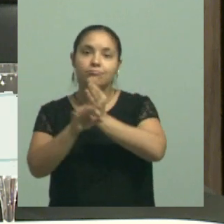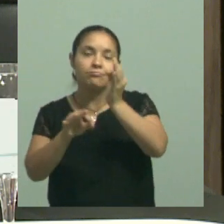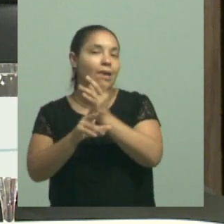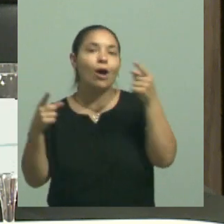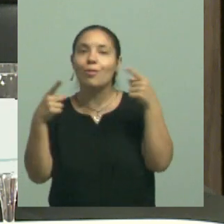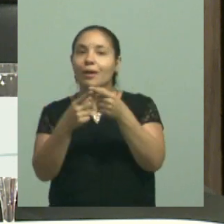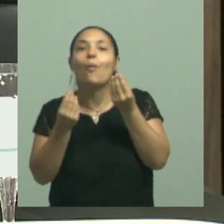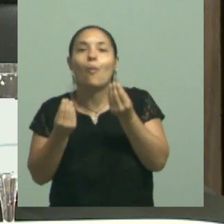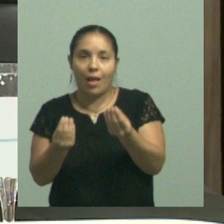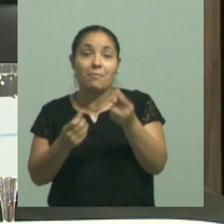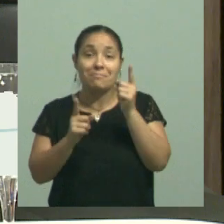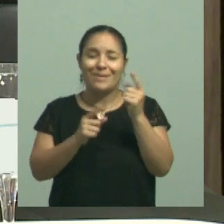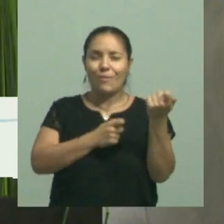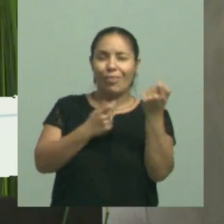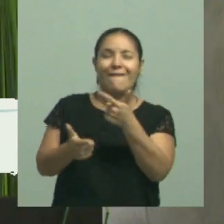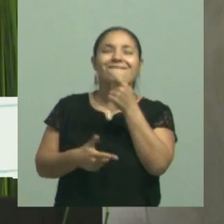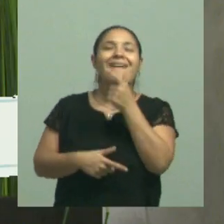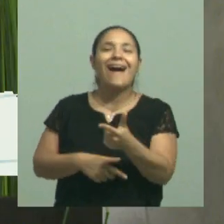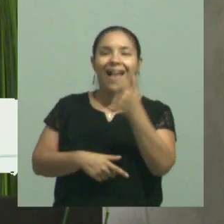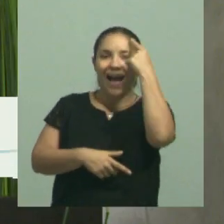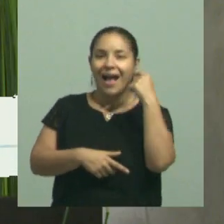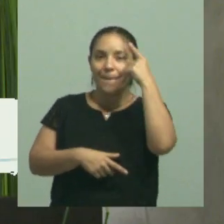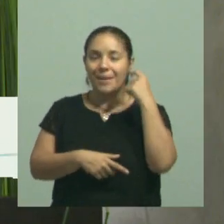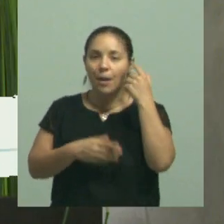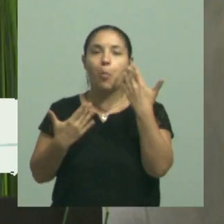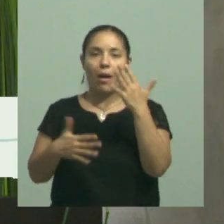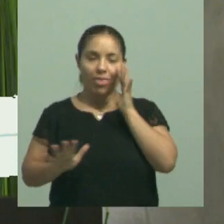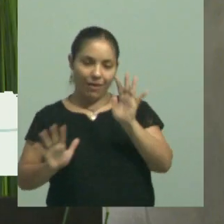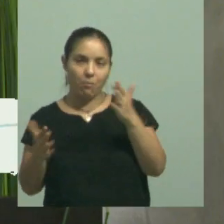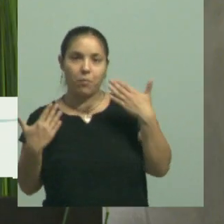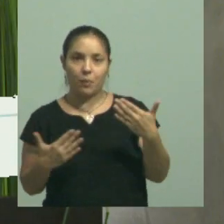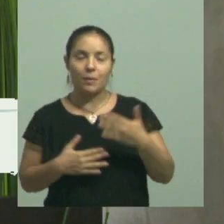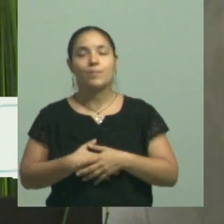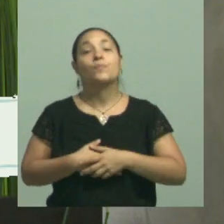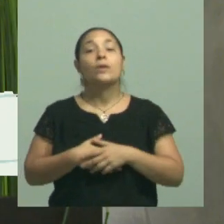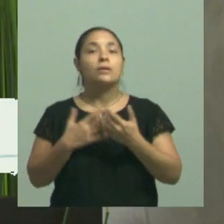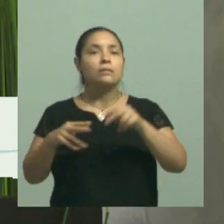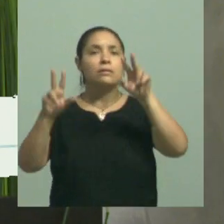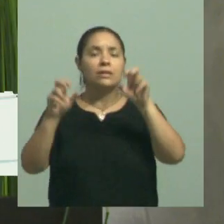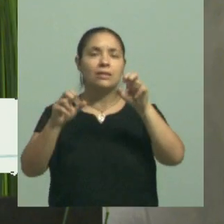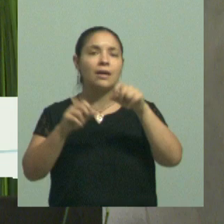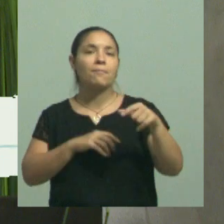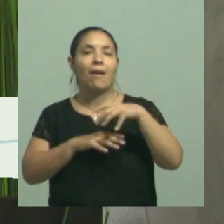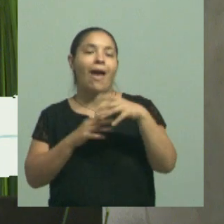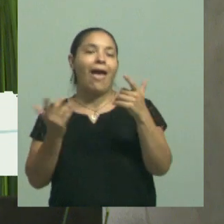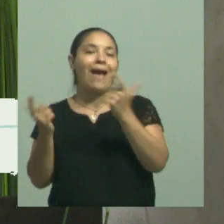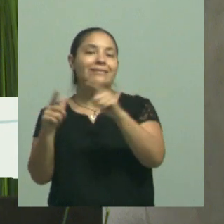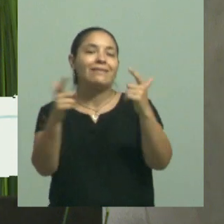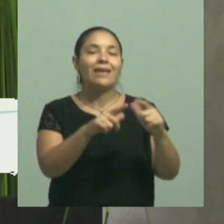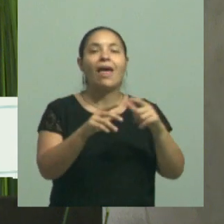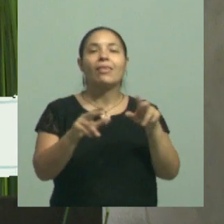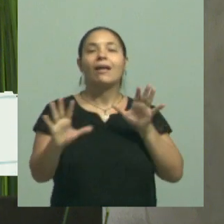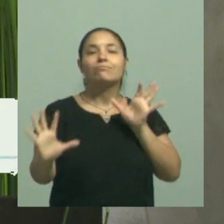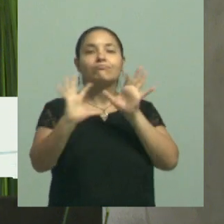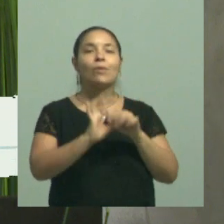muy sencillas. Bueno, esto fue el sábado pasado en el marco de esta agenda relacionada con el 8M. ¿Tienen pensado